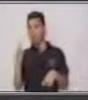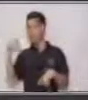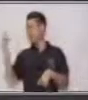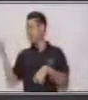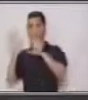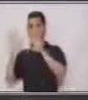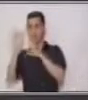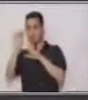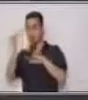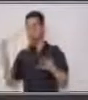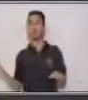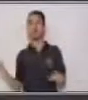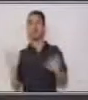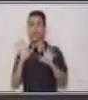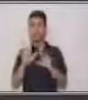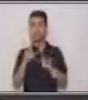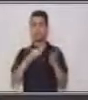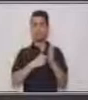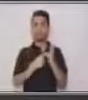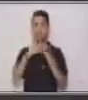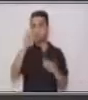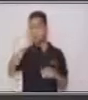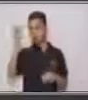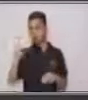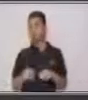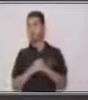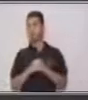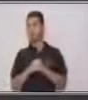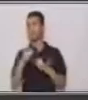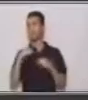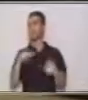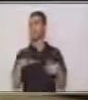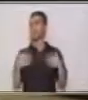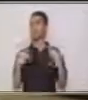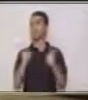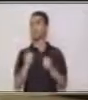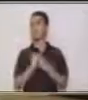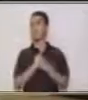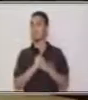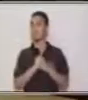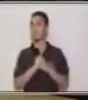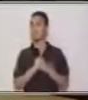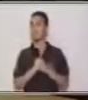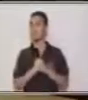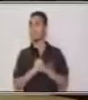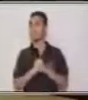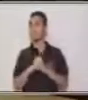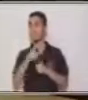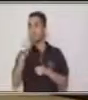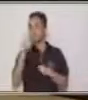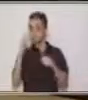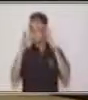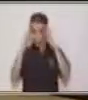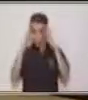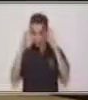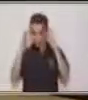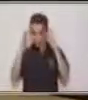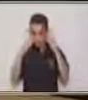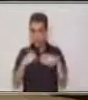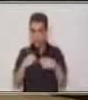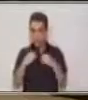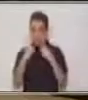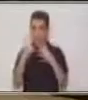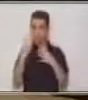nos referimos cuando hablamos de porcentaje. Ahora, lo que vamos a realizar es que vas a estar muy atento en casa. Yo voy